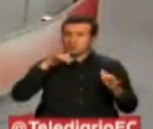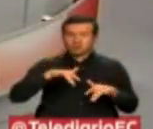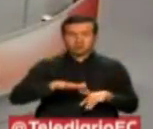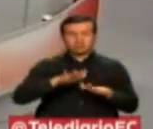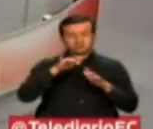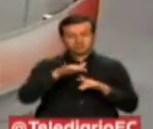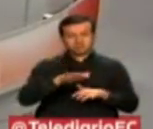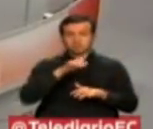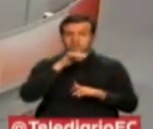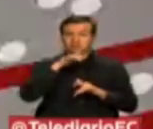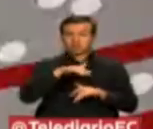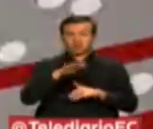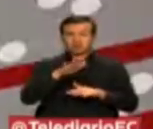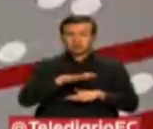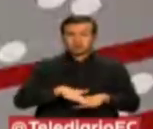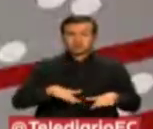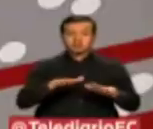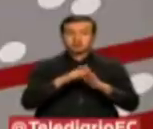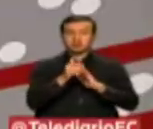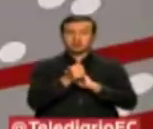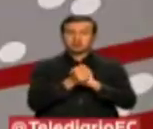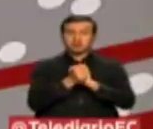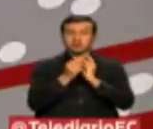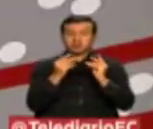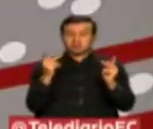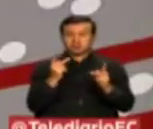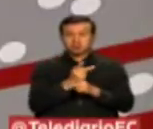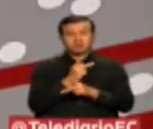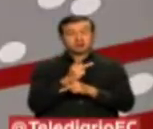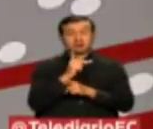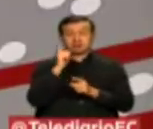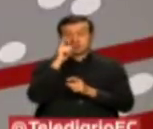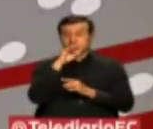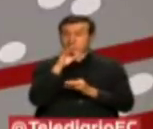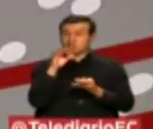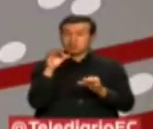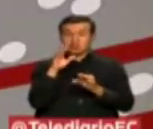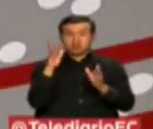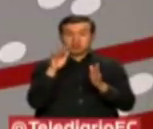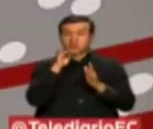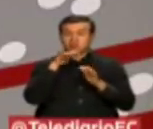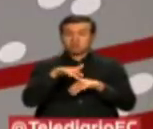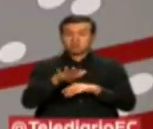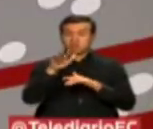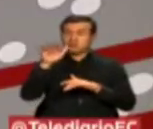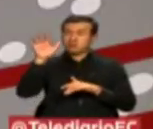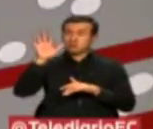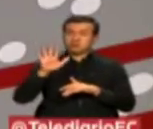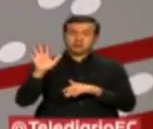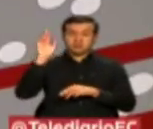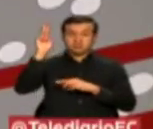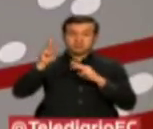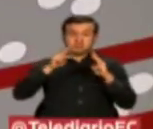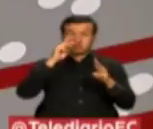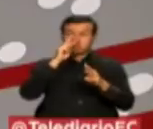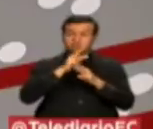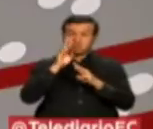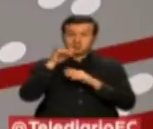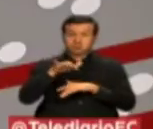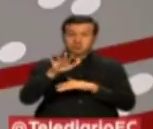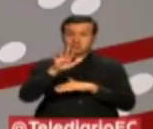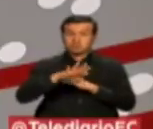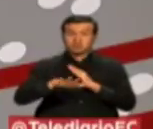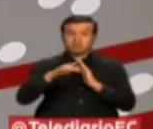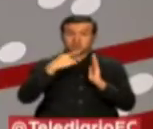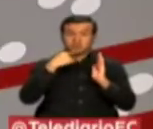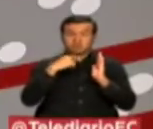Obviamente, la riqueza de la vida de Galápagos también es su mayor vulnerabilidad. Las corrientes marinas provienen de distintos lugares del mundo y una de esas viene